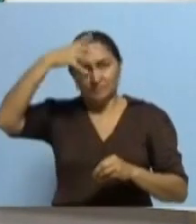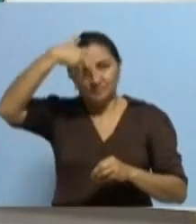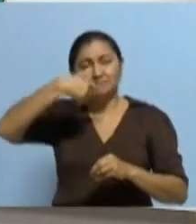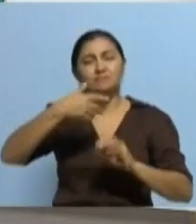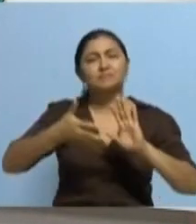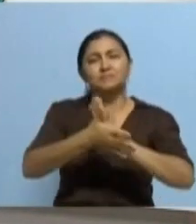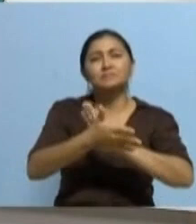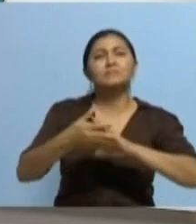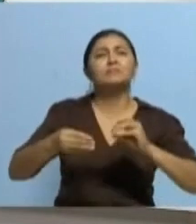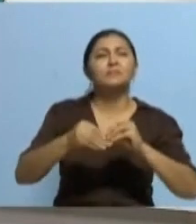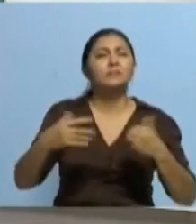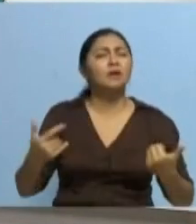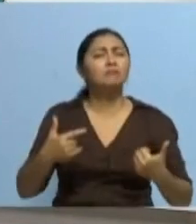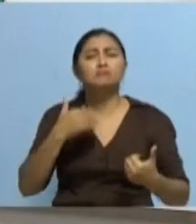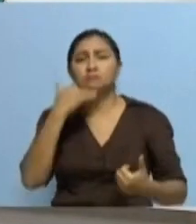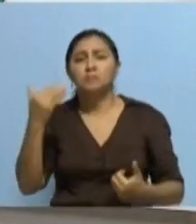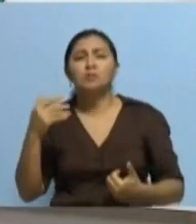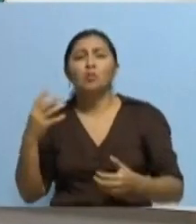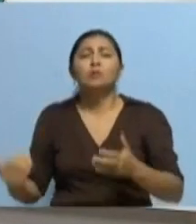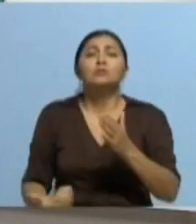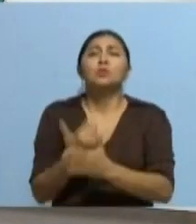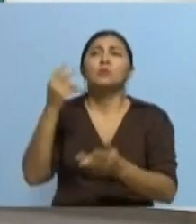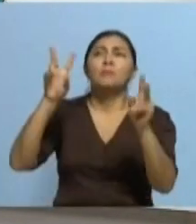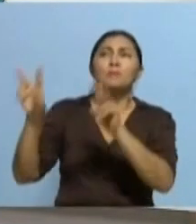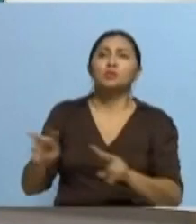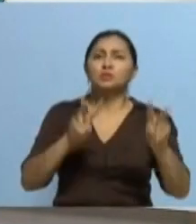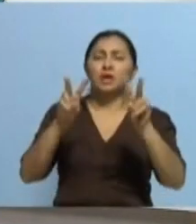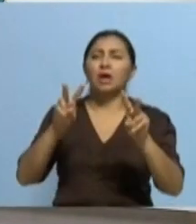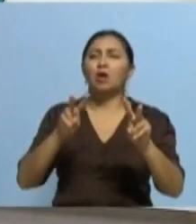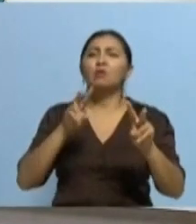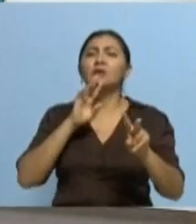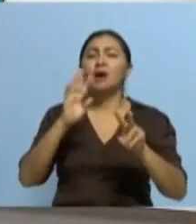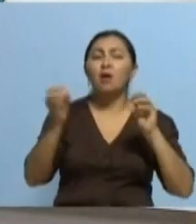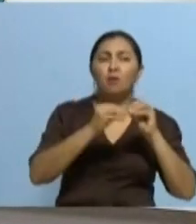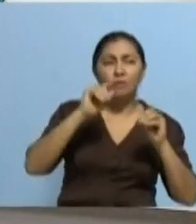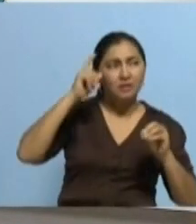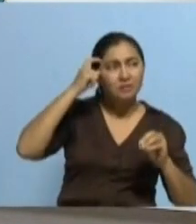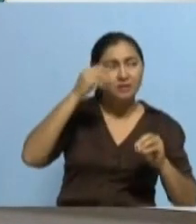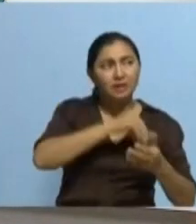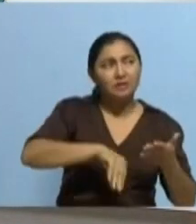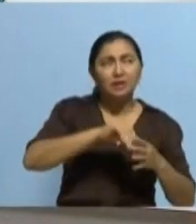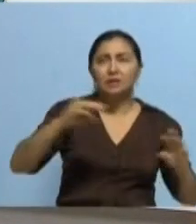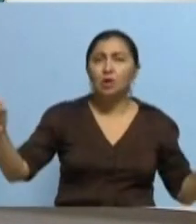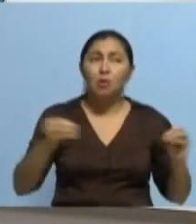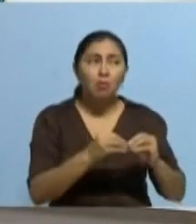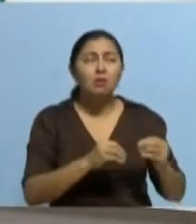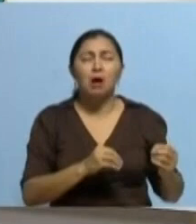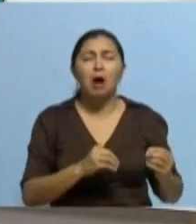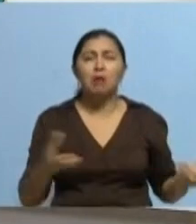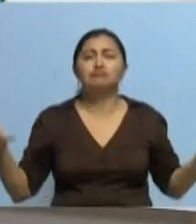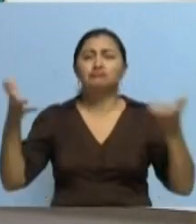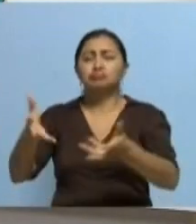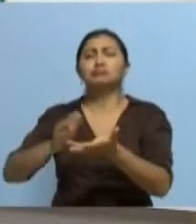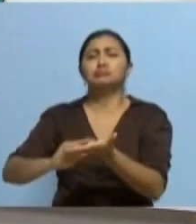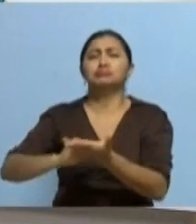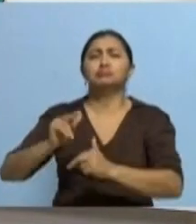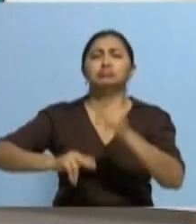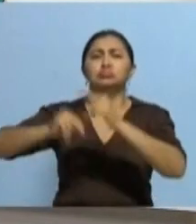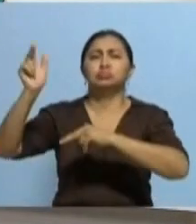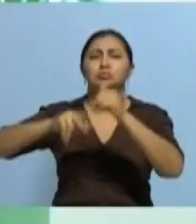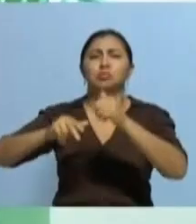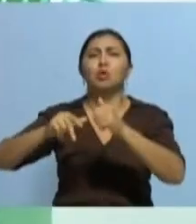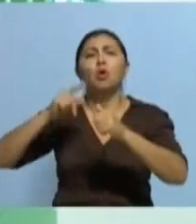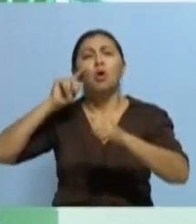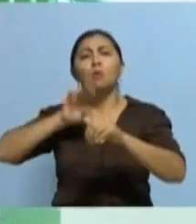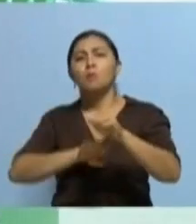las obras de terminación del Museo de Arte Moderno en conjunto con la Gobernación del Atlántico, una iniciativa que se implementaría a través de Puerta de